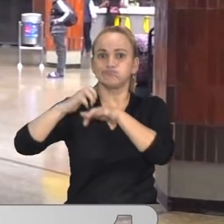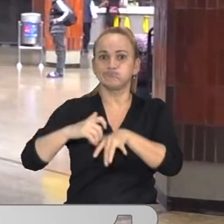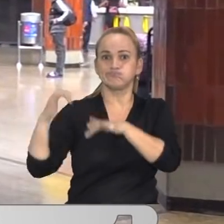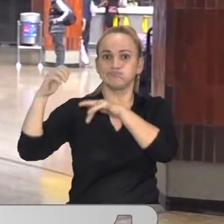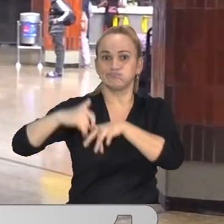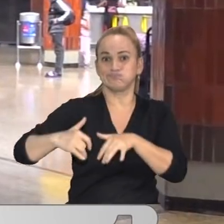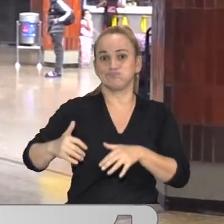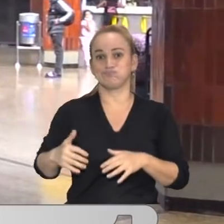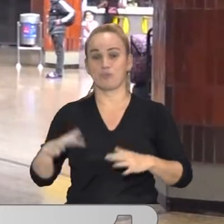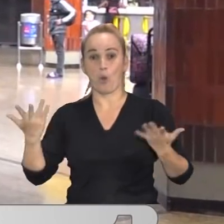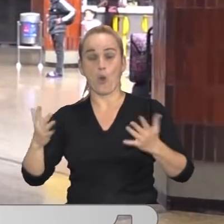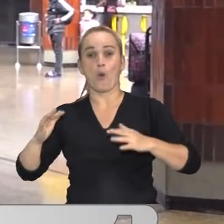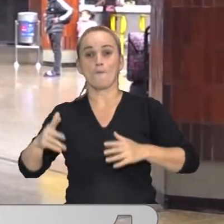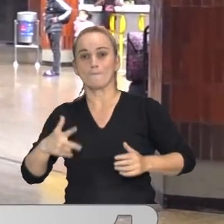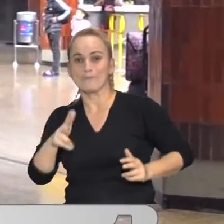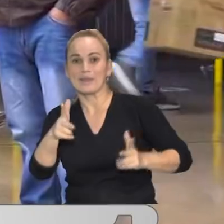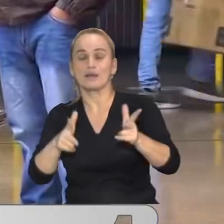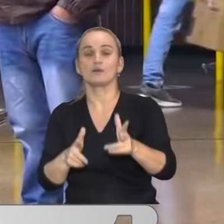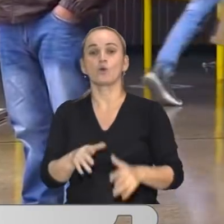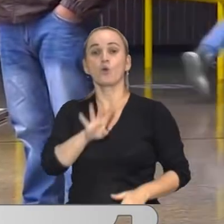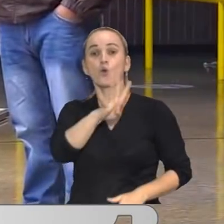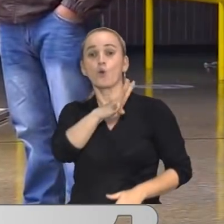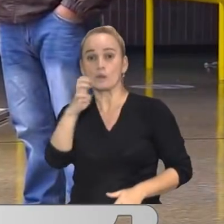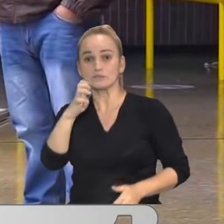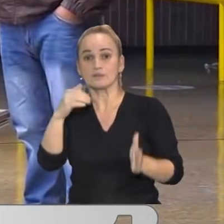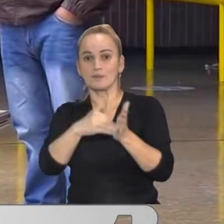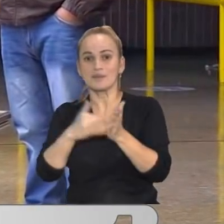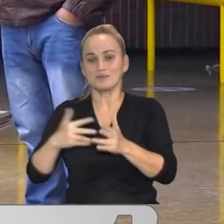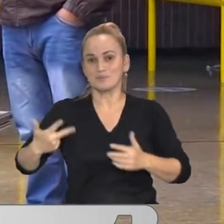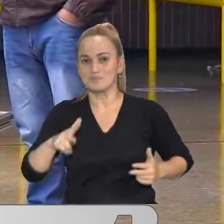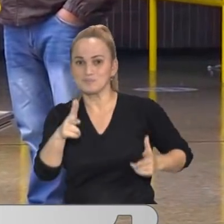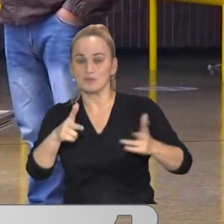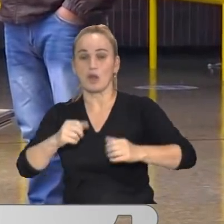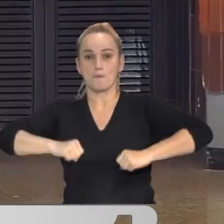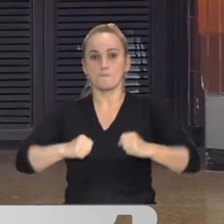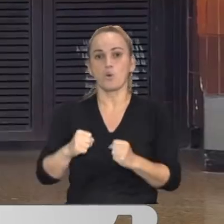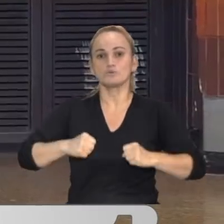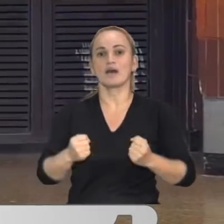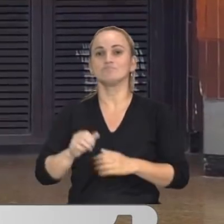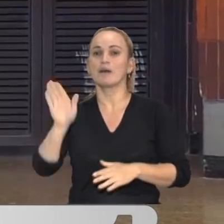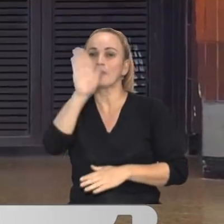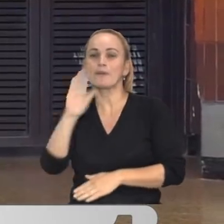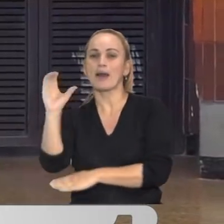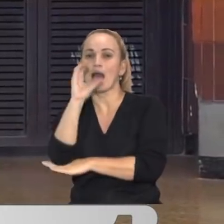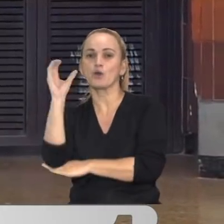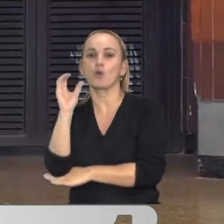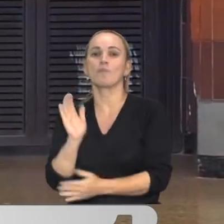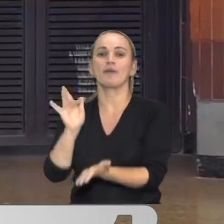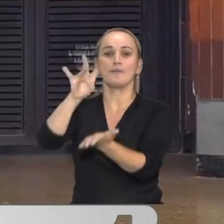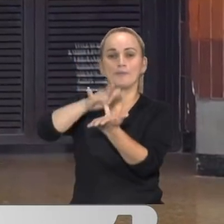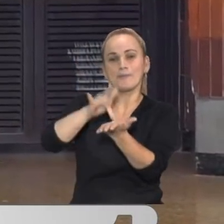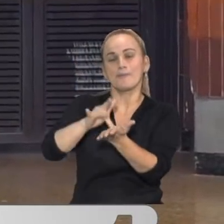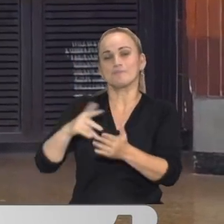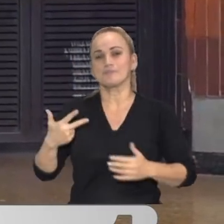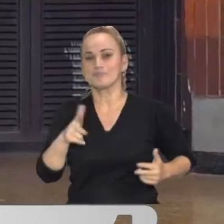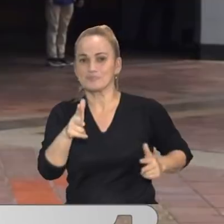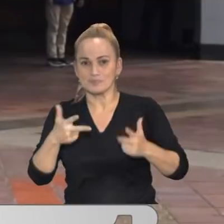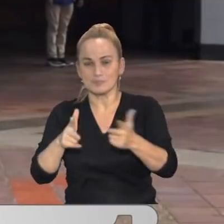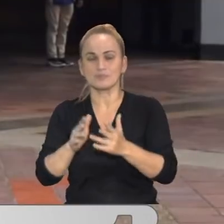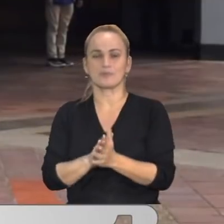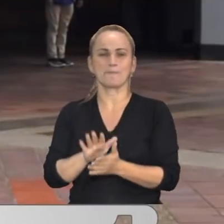receso escolar. Más de 400.000 personas se movilizarán desde la capital a otros territorios. Esperamos la movilización de